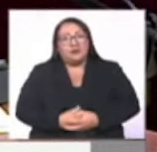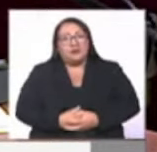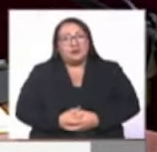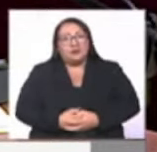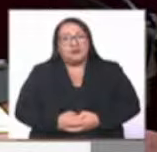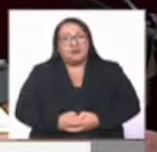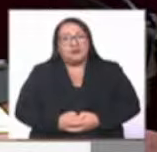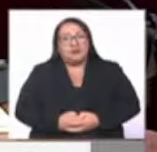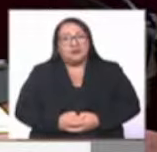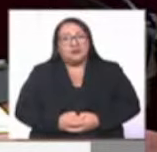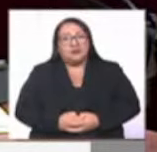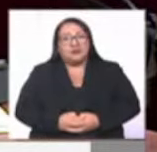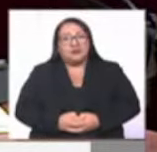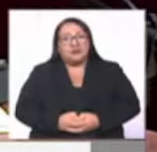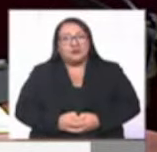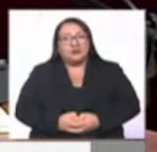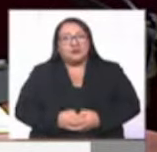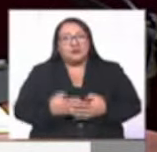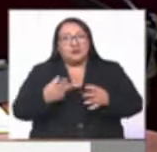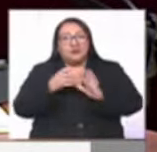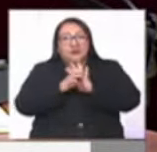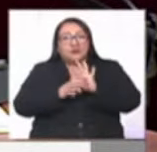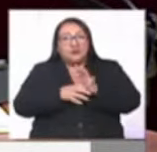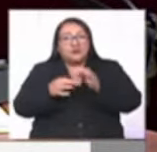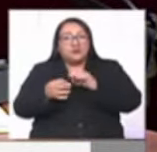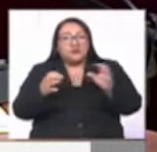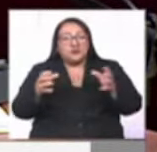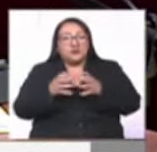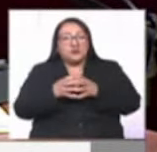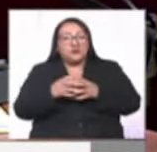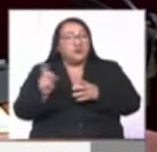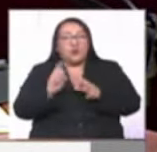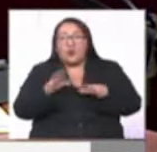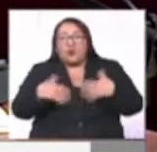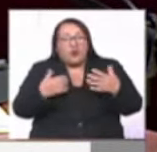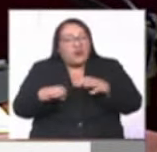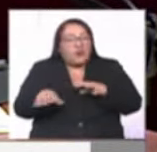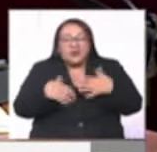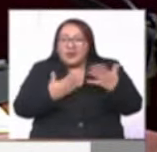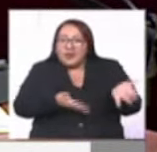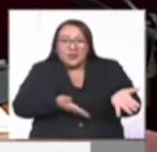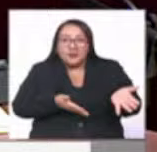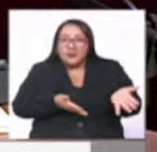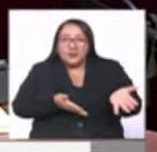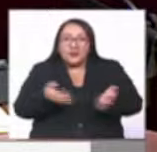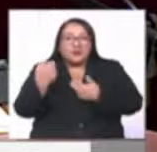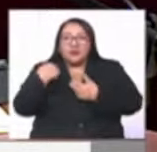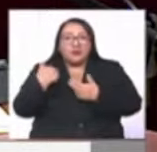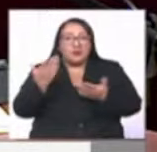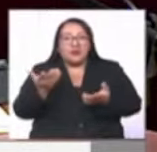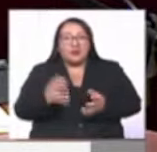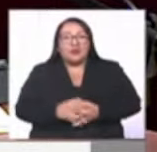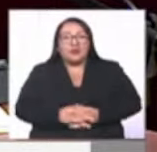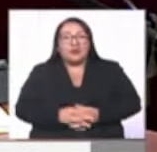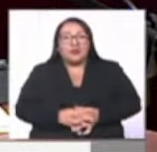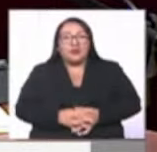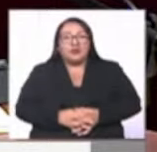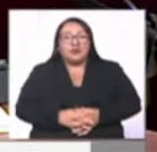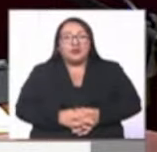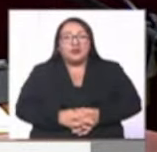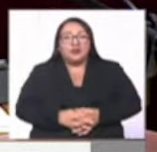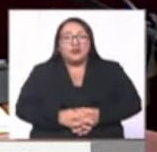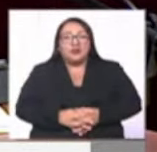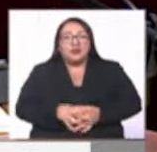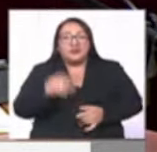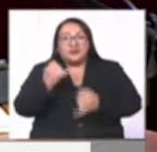interpretación constitucional como la que ha planteado la junta no puede generar responsabilidades y finalmente la